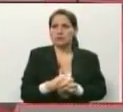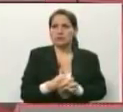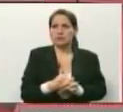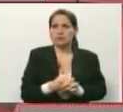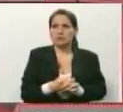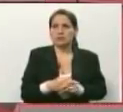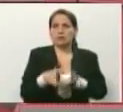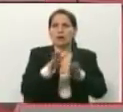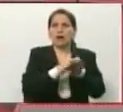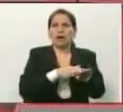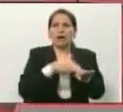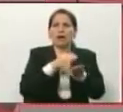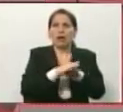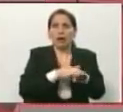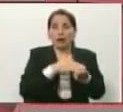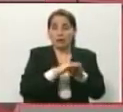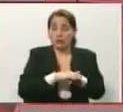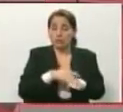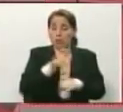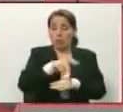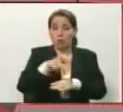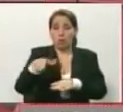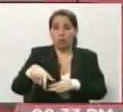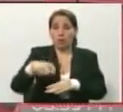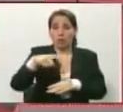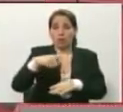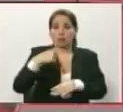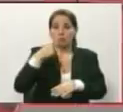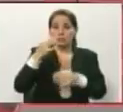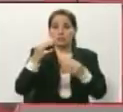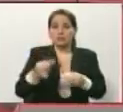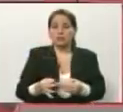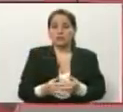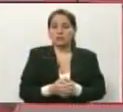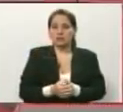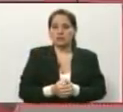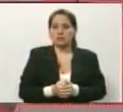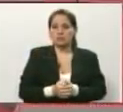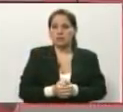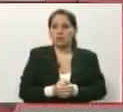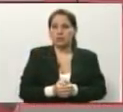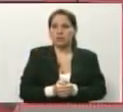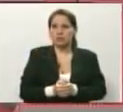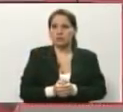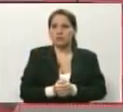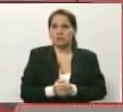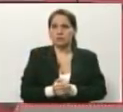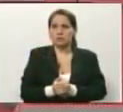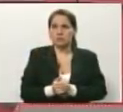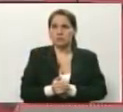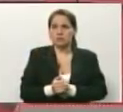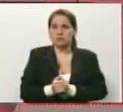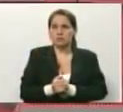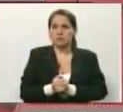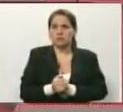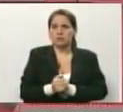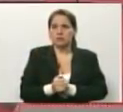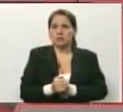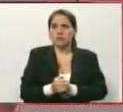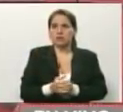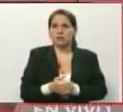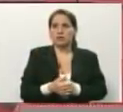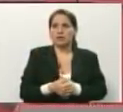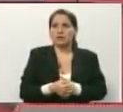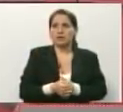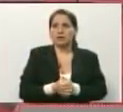cariño, patriota, lo hirieron. La justicia, pues. La justicia, esperamos por la